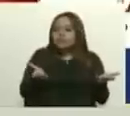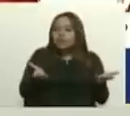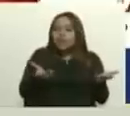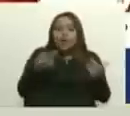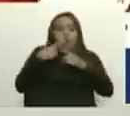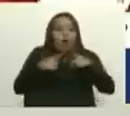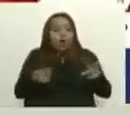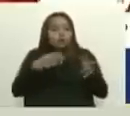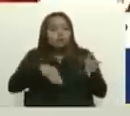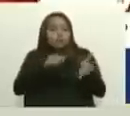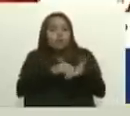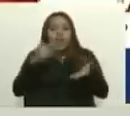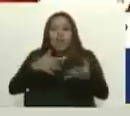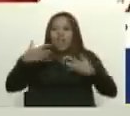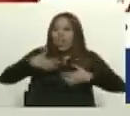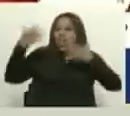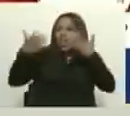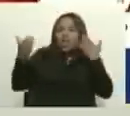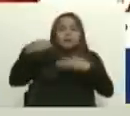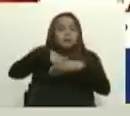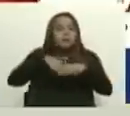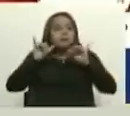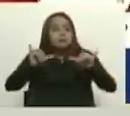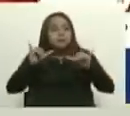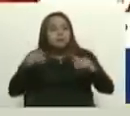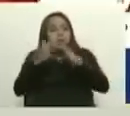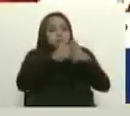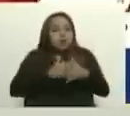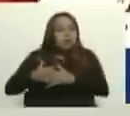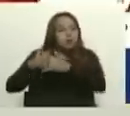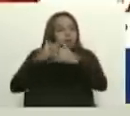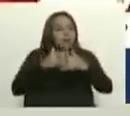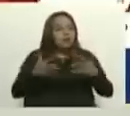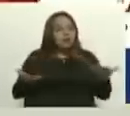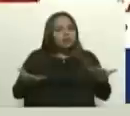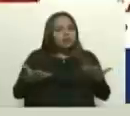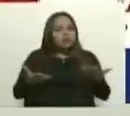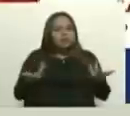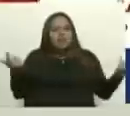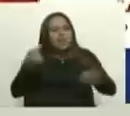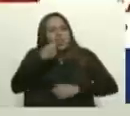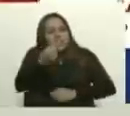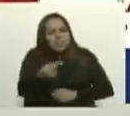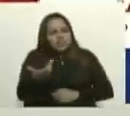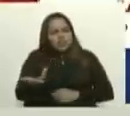escándalo en los propios Estados, en el propio Estados Unidos. ¿Qué dice